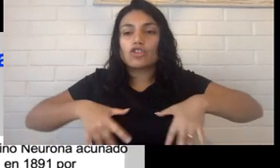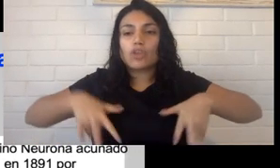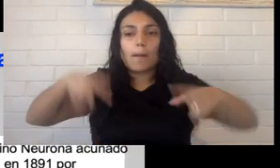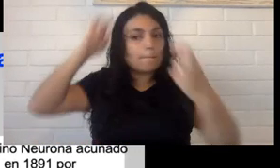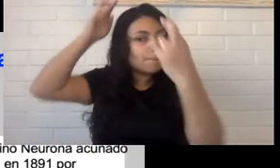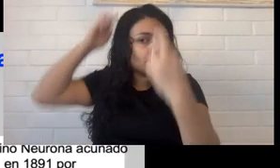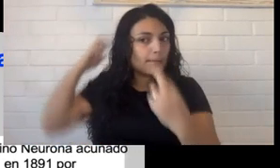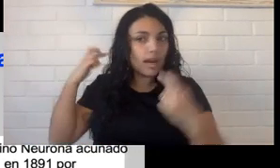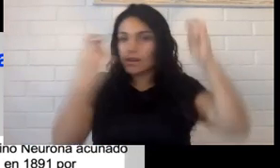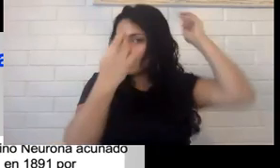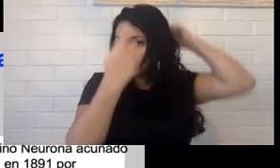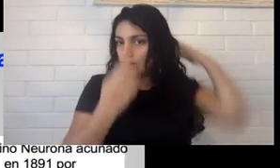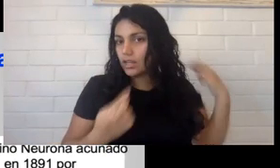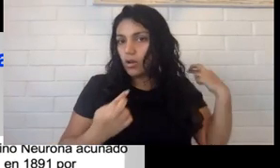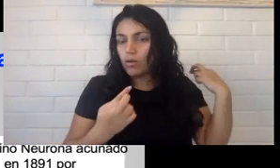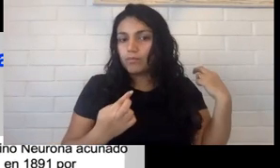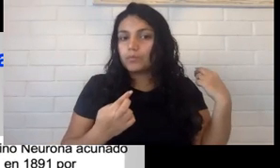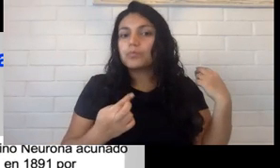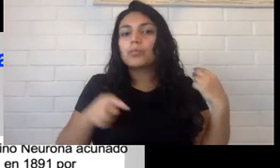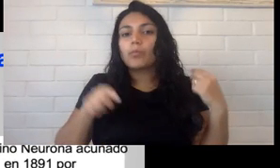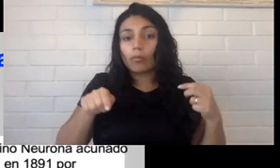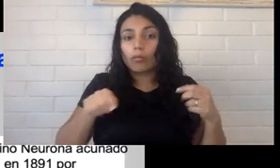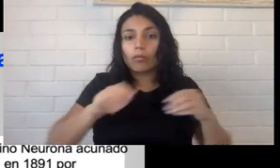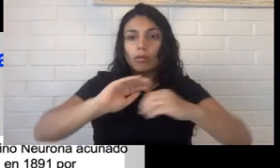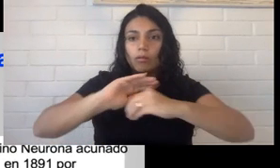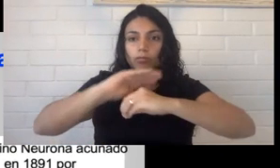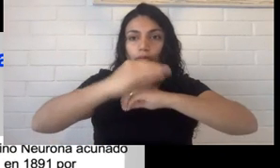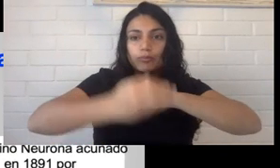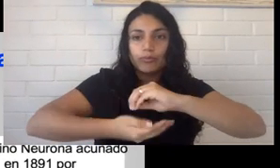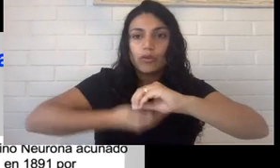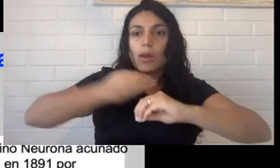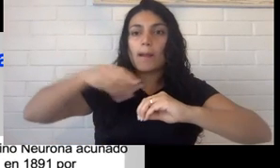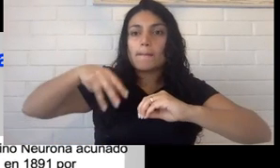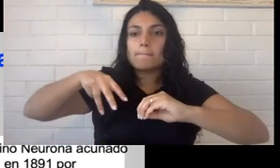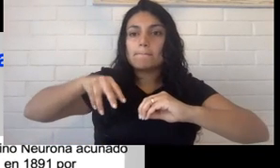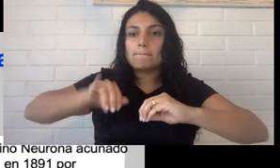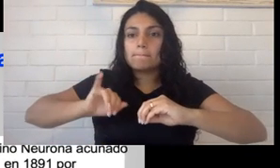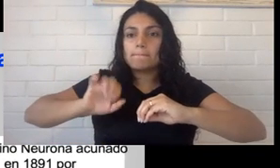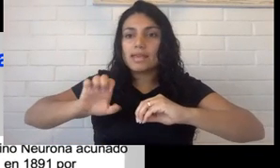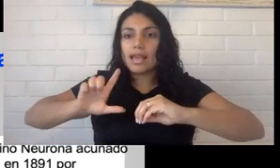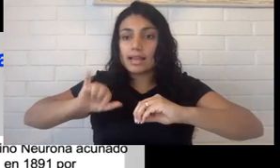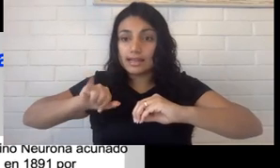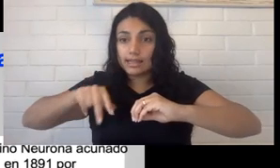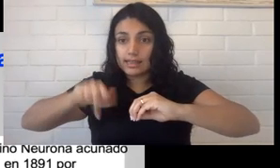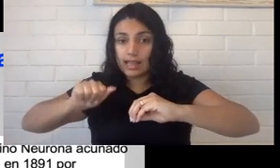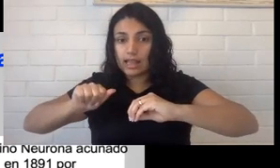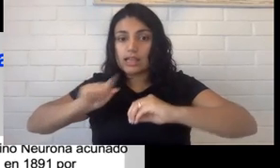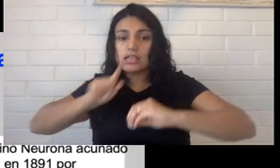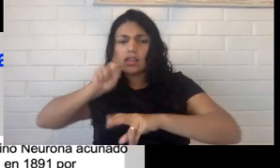son producidas por unas células que forman parte del sistema nervioso, son células gliales llamadas células de